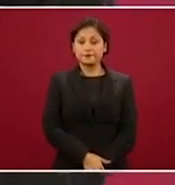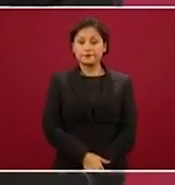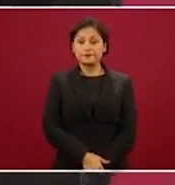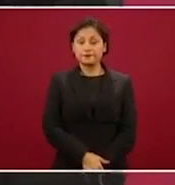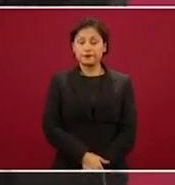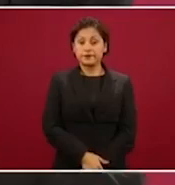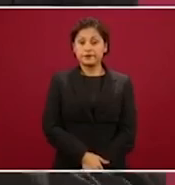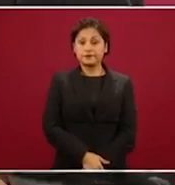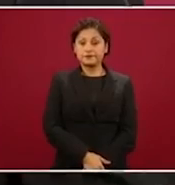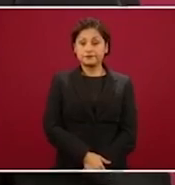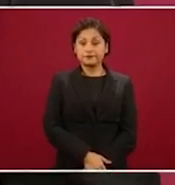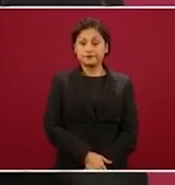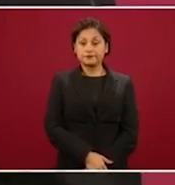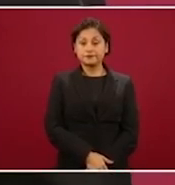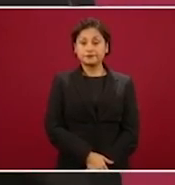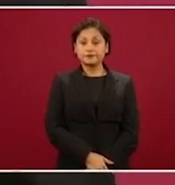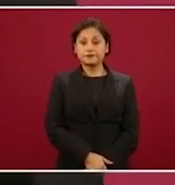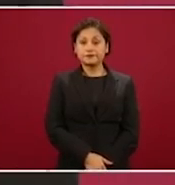tengan